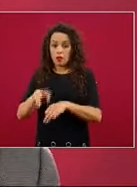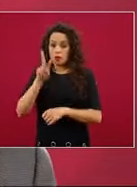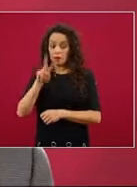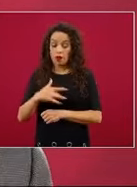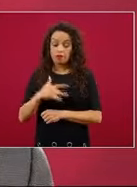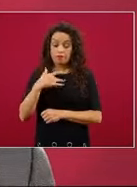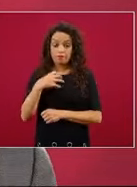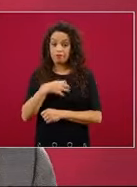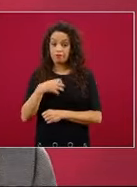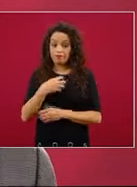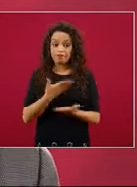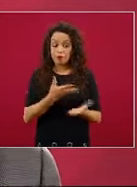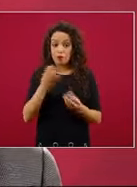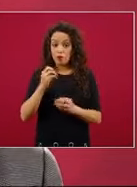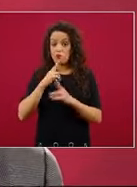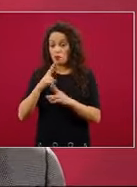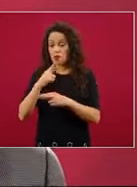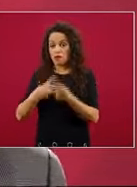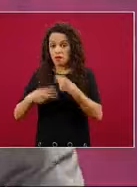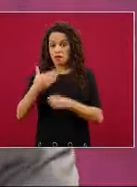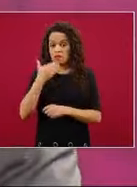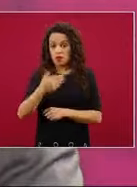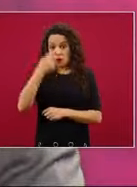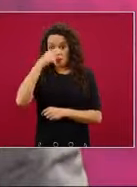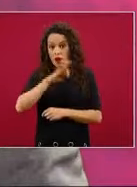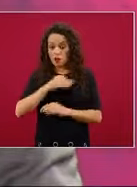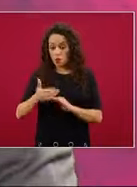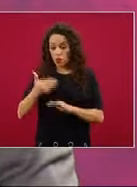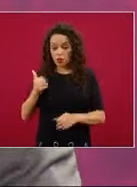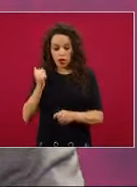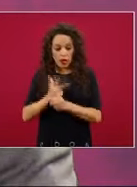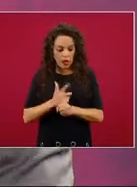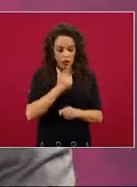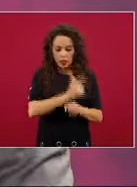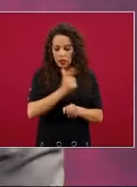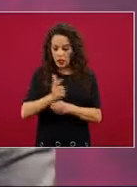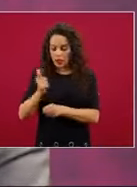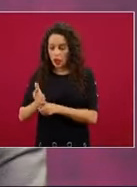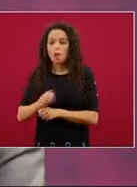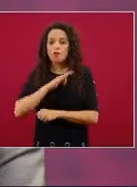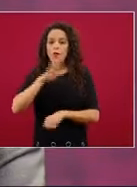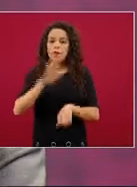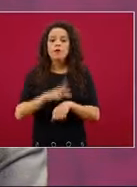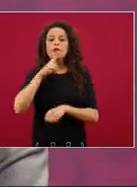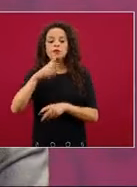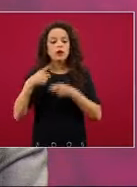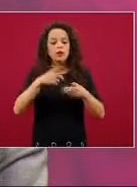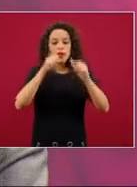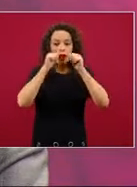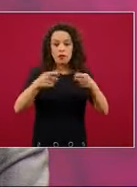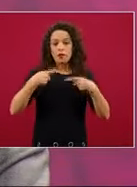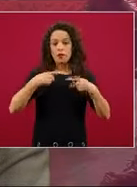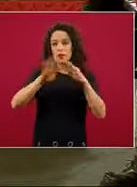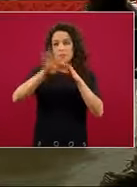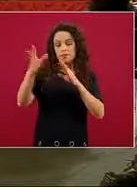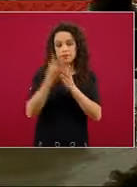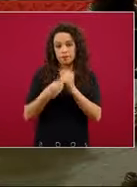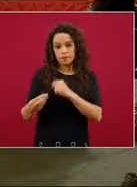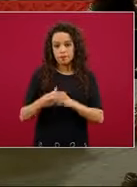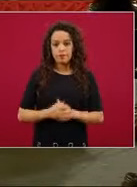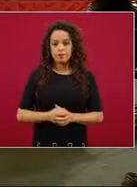satisfactorio esto, que nos ha permitido anticipar eventos y también mejorar la atención a las personas migrantes,